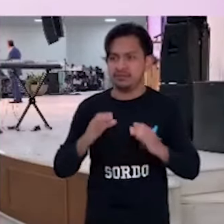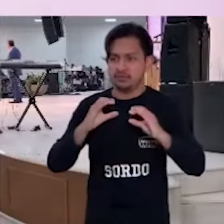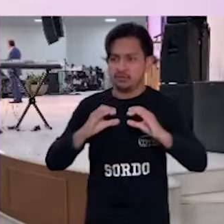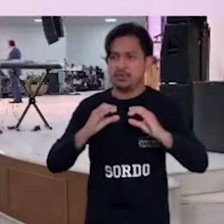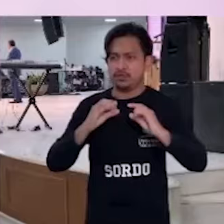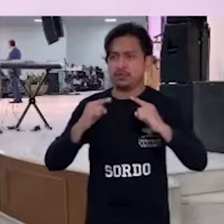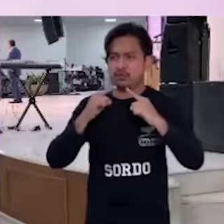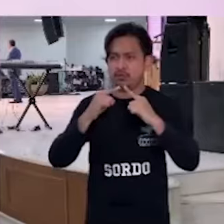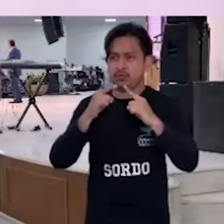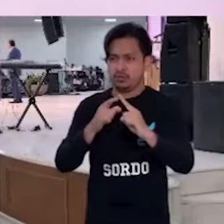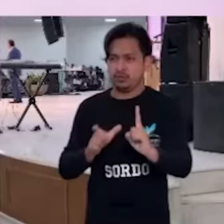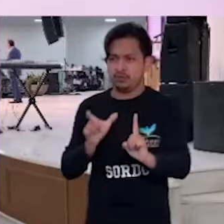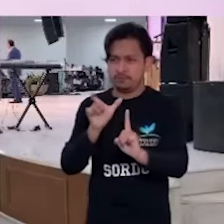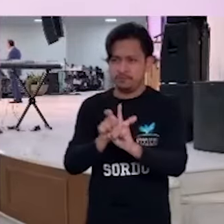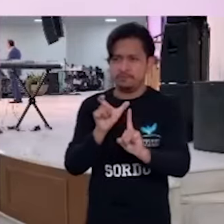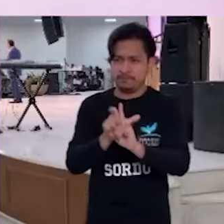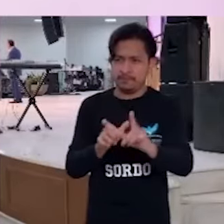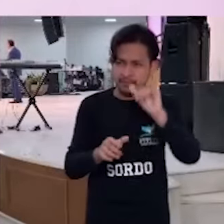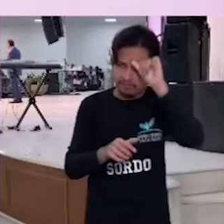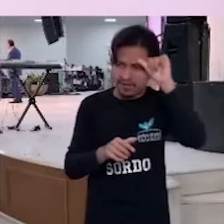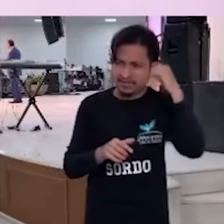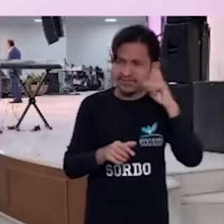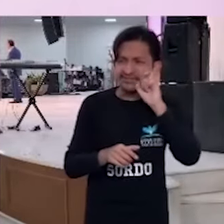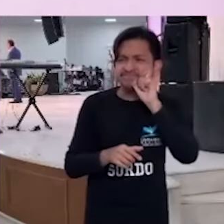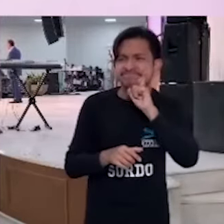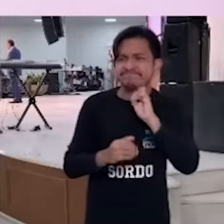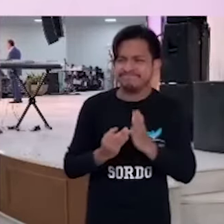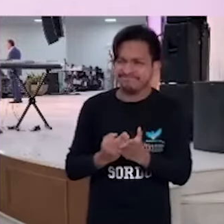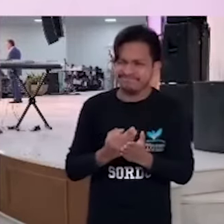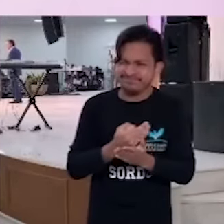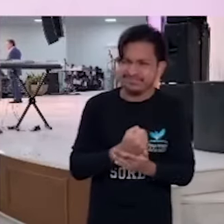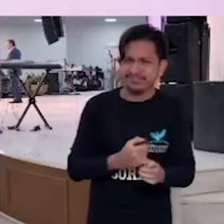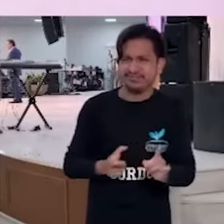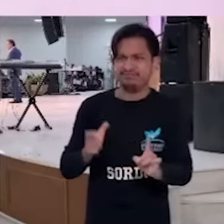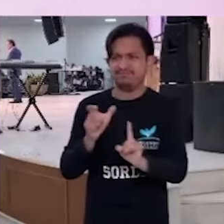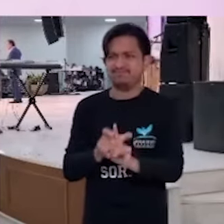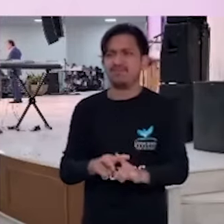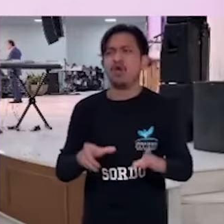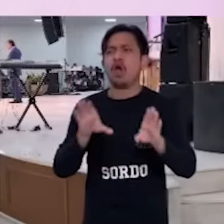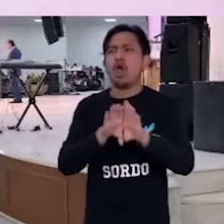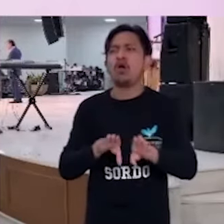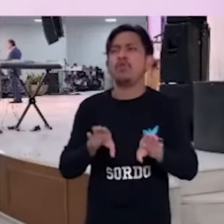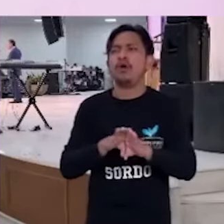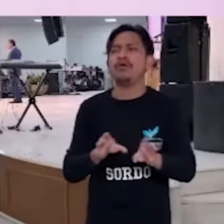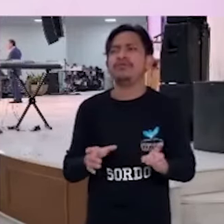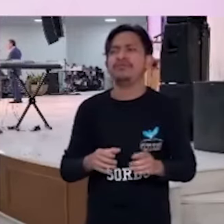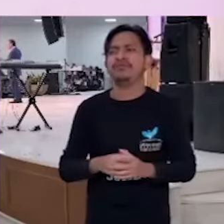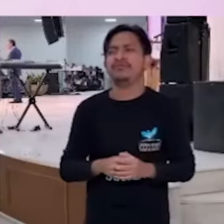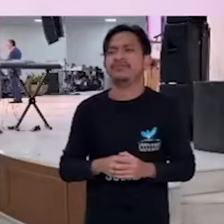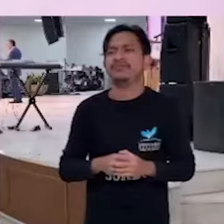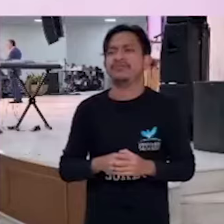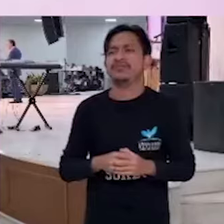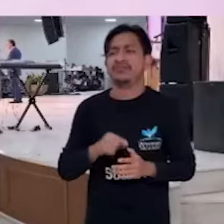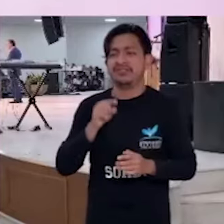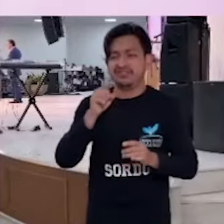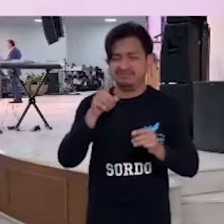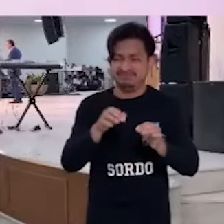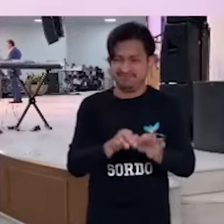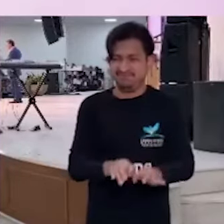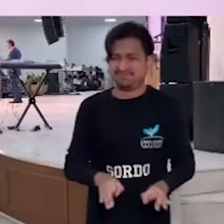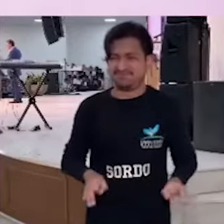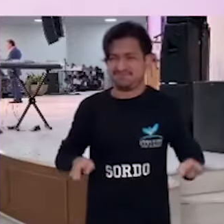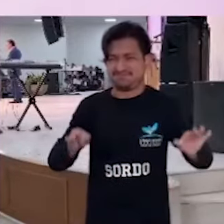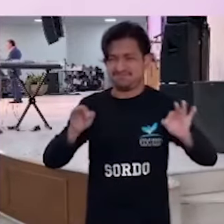adulterio, o de la fornicación, o de la inmoralidad sexual. Es muy importante establecer candados